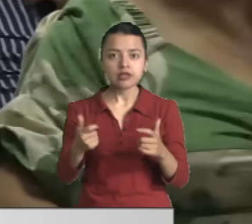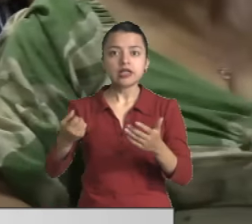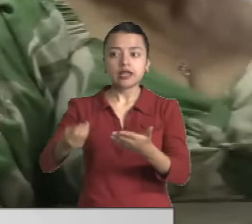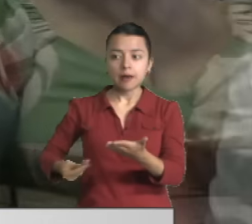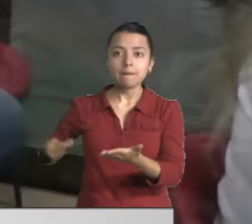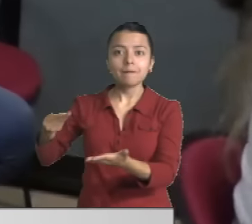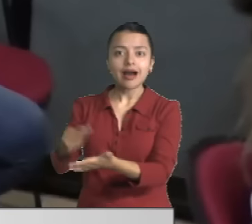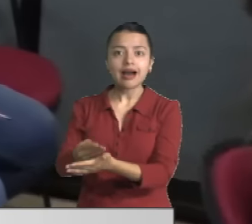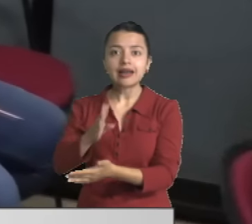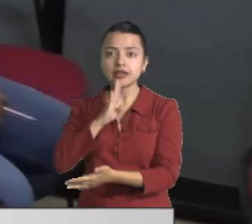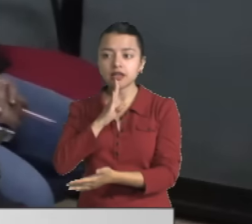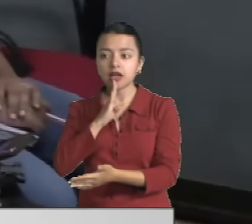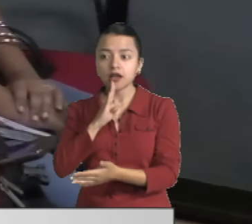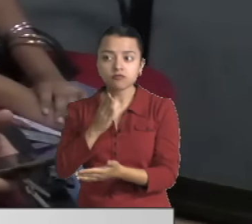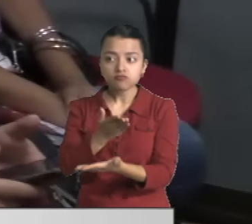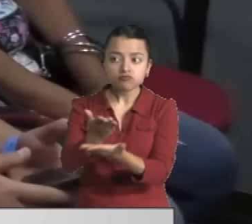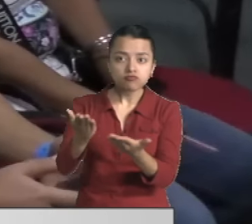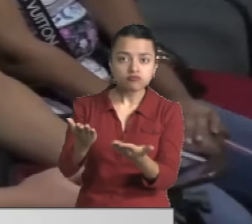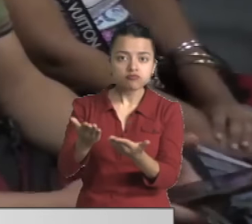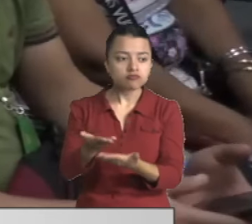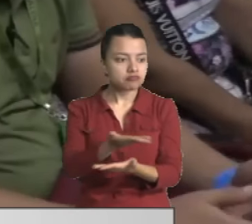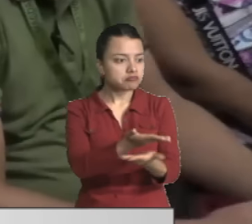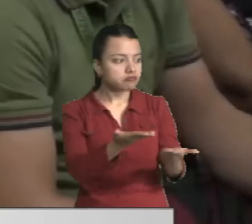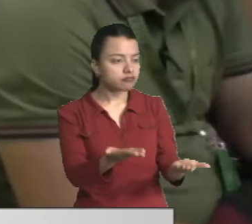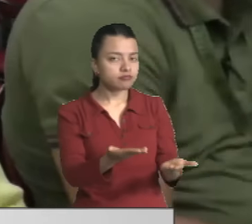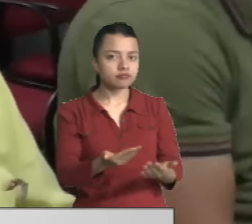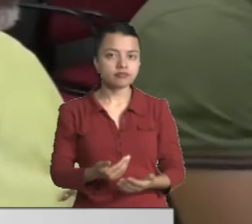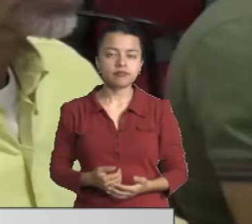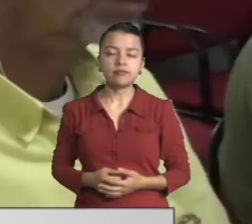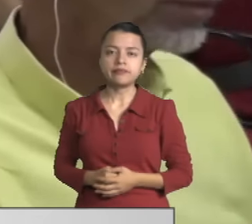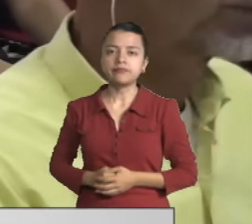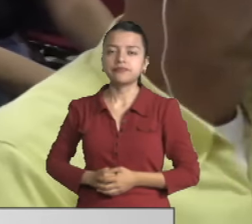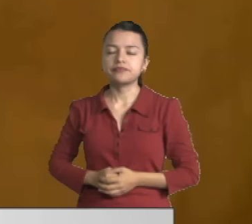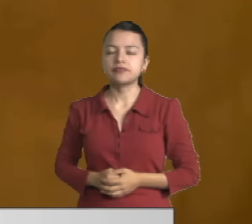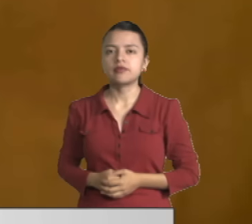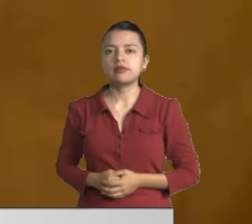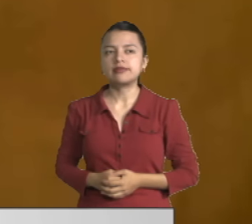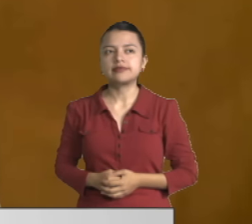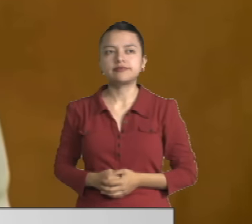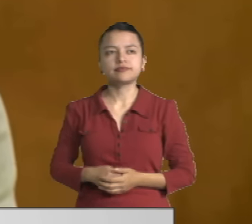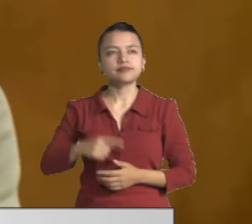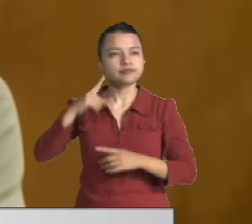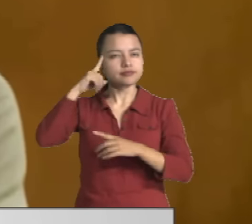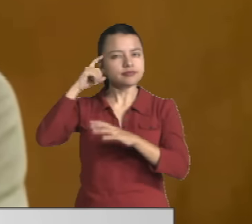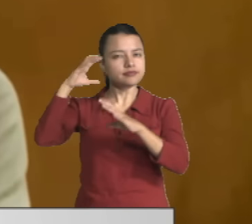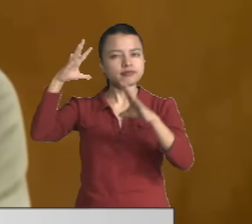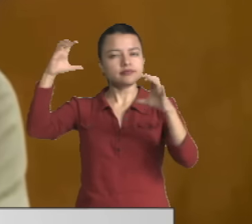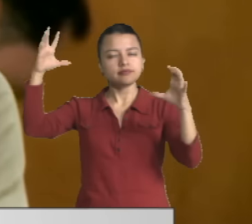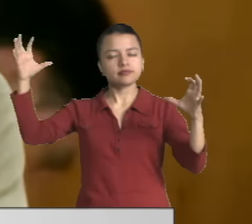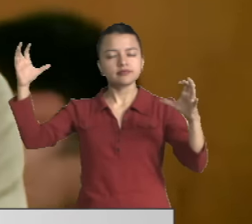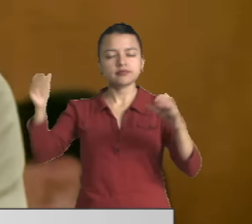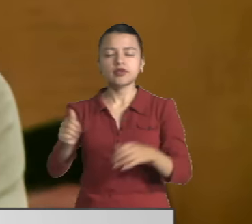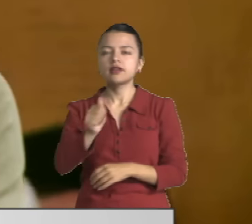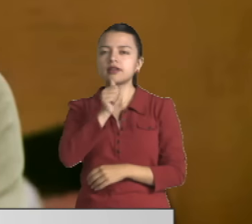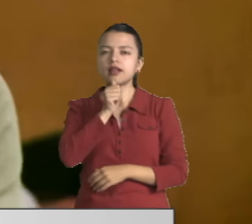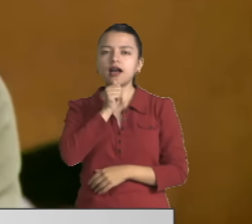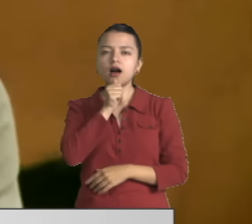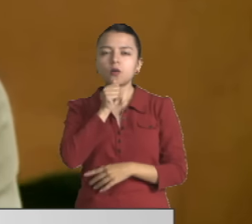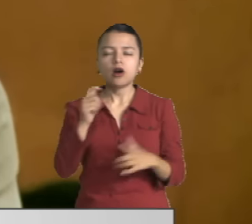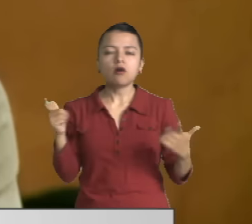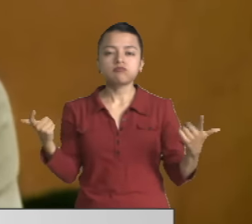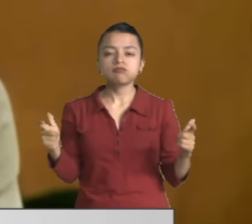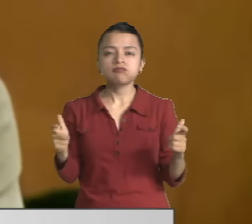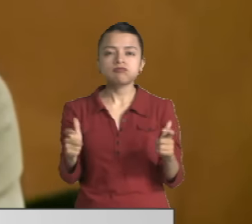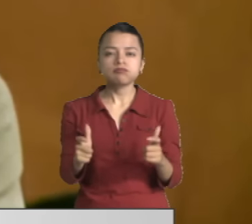atención sobre los conflictos que origina la escasez de agua. En un escenario de estrés hídrico o déficit de agua,